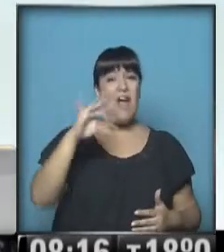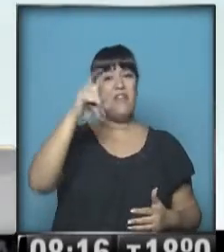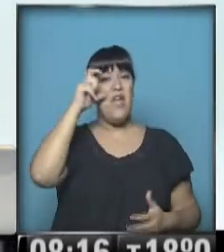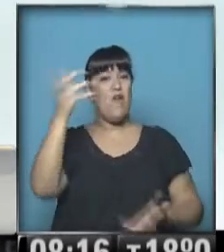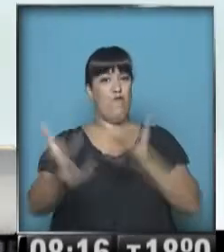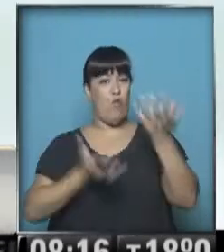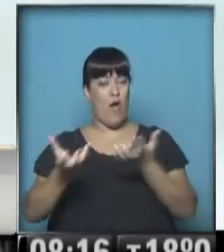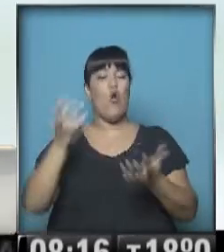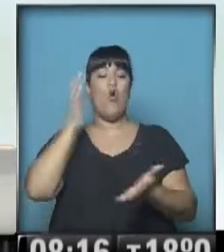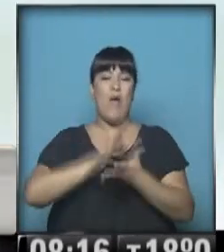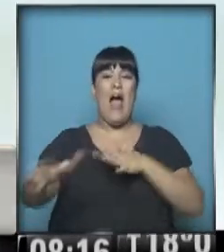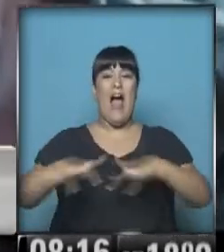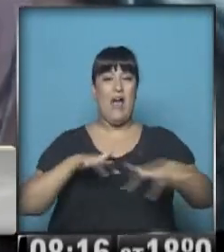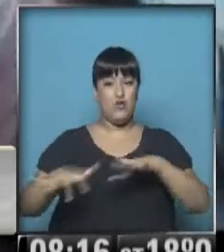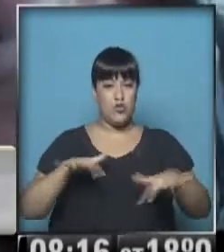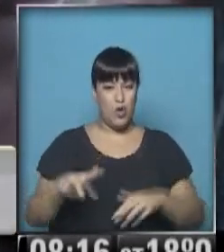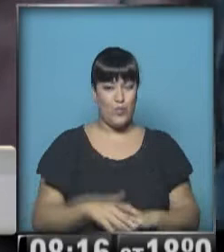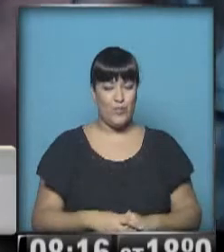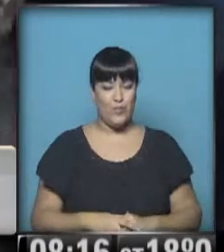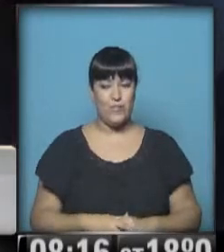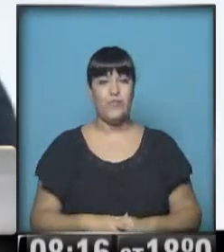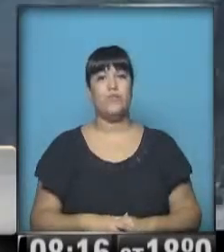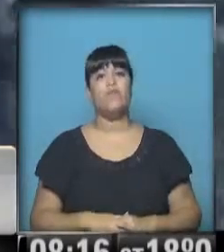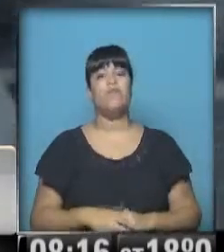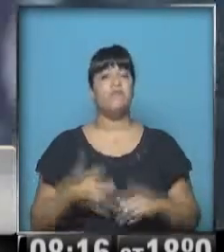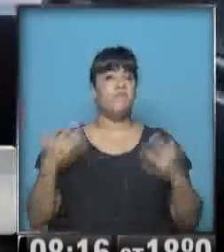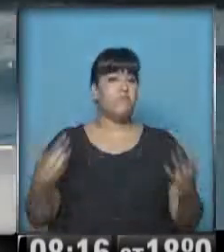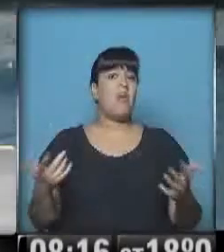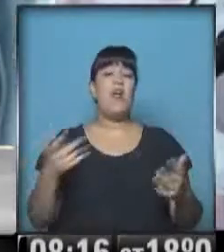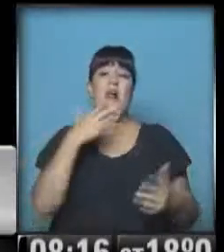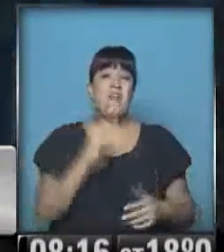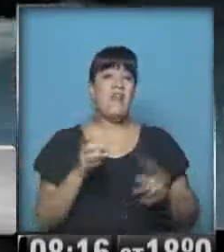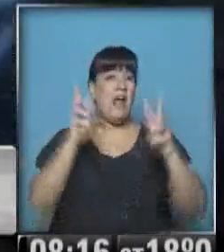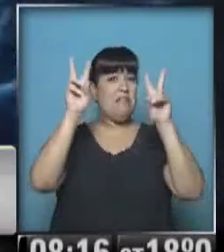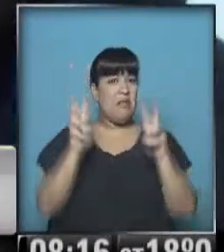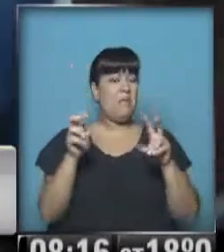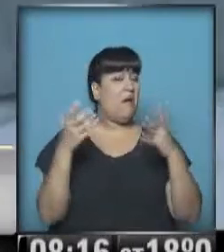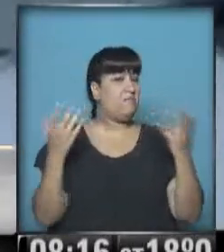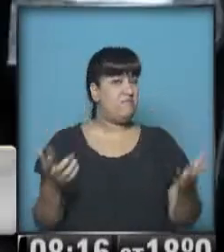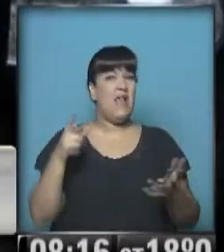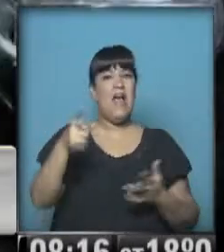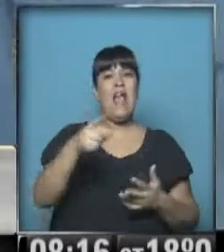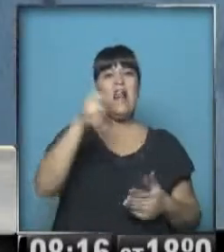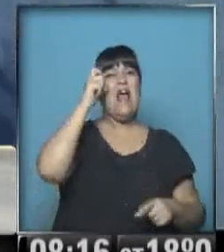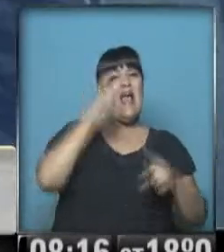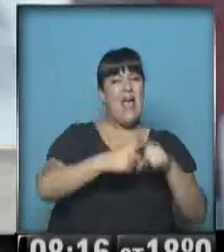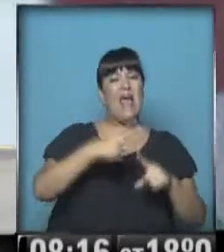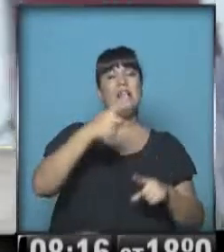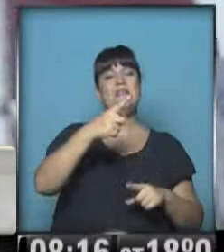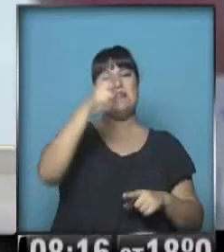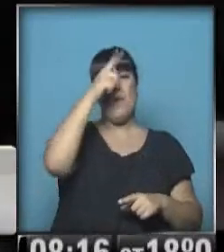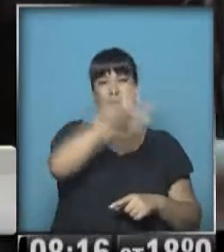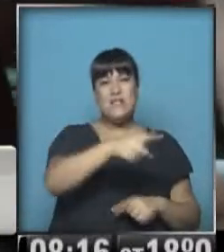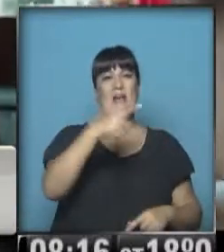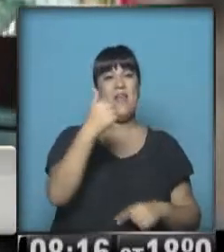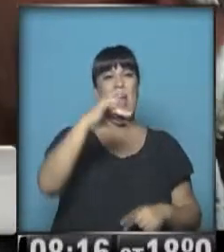acción protagonizada por Jason Statham, pero con un argumento viejísimo. ¿De qué se trata? Él es un ex agente de la DEA que se infiltró en su